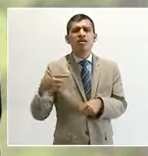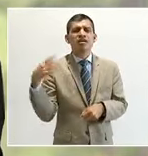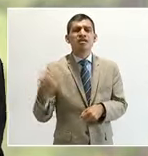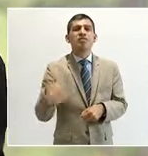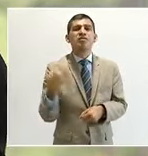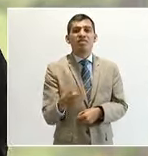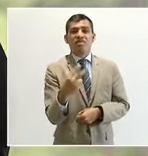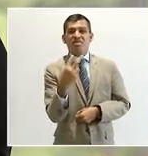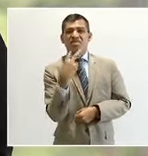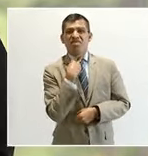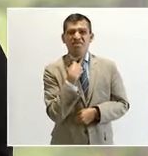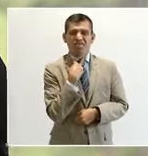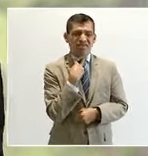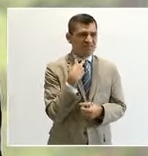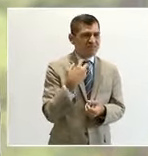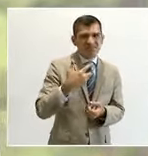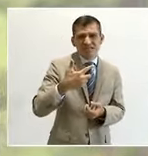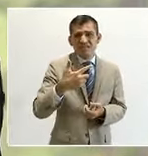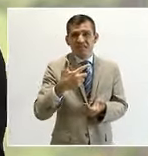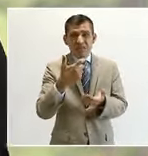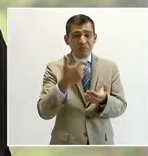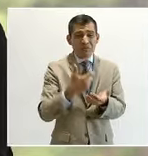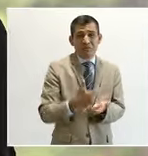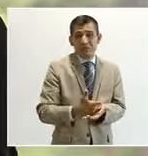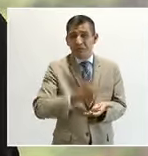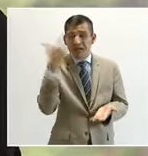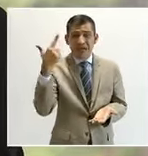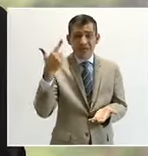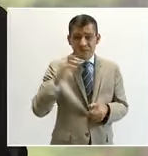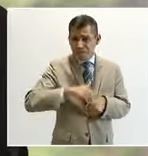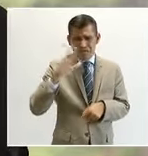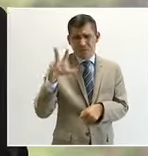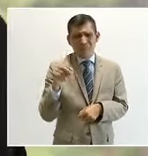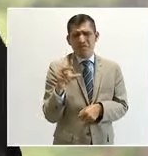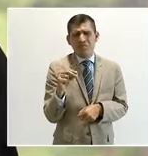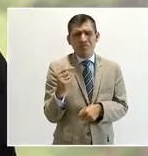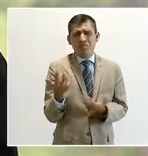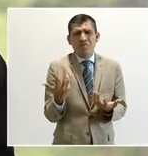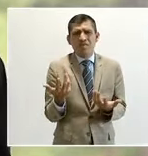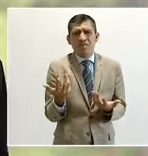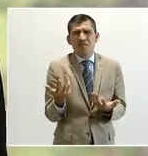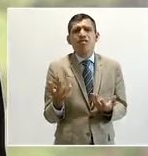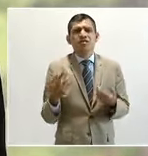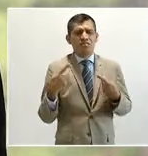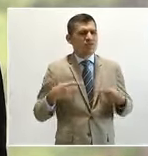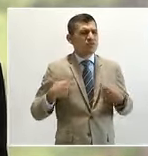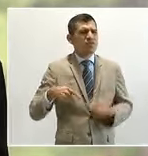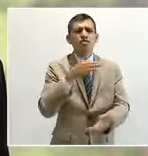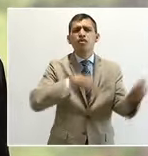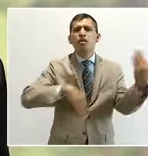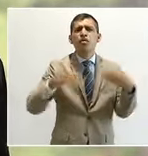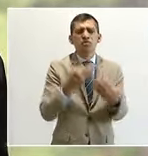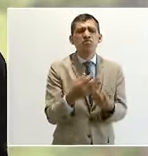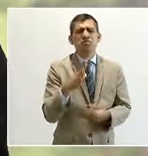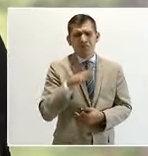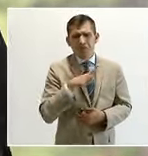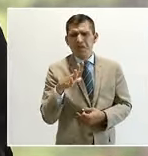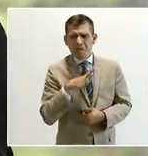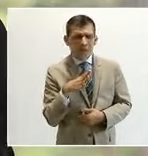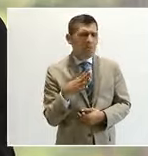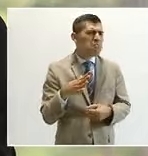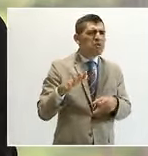de consumo la gente tuvo lo básico no